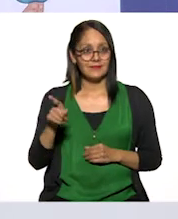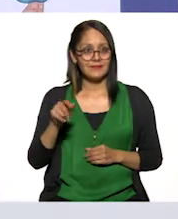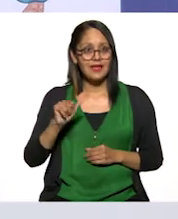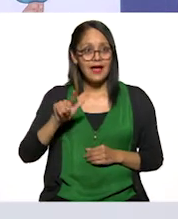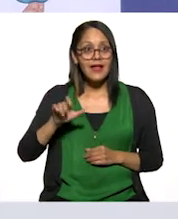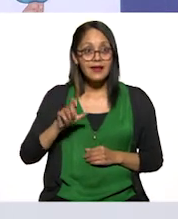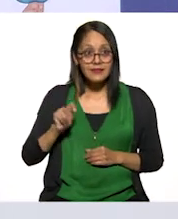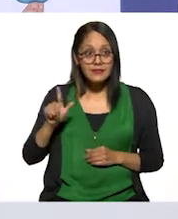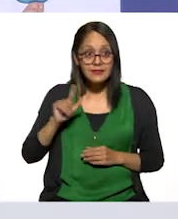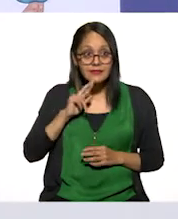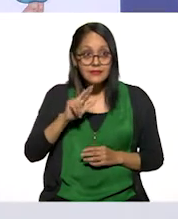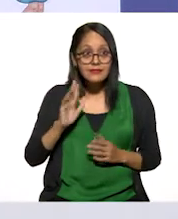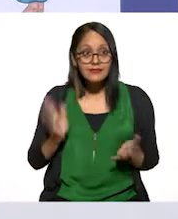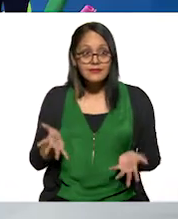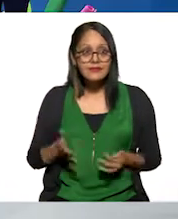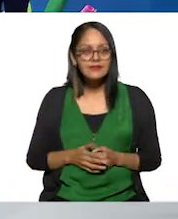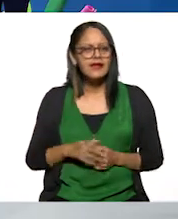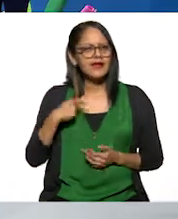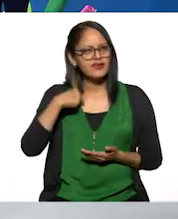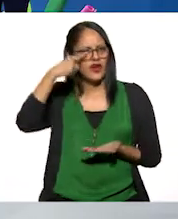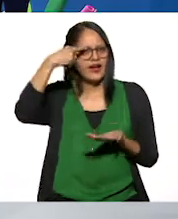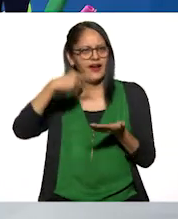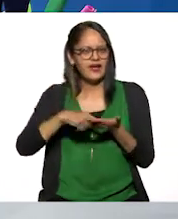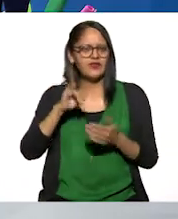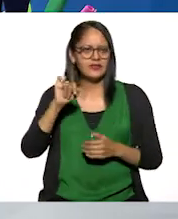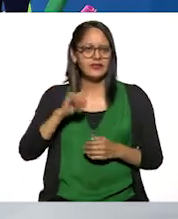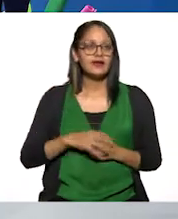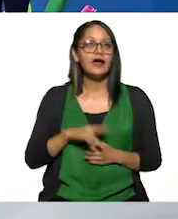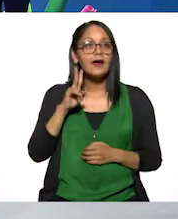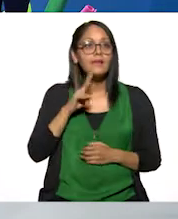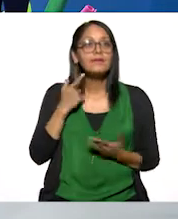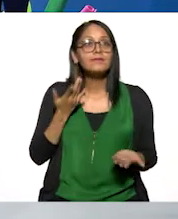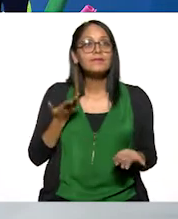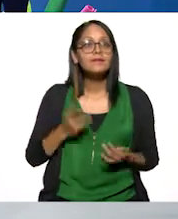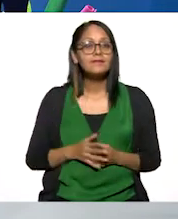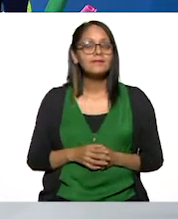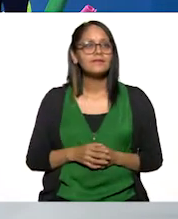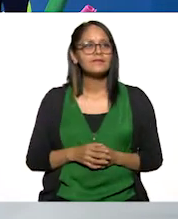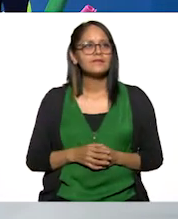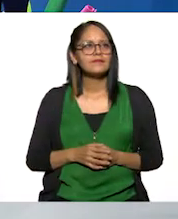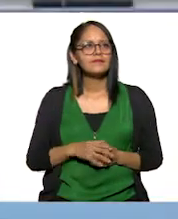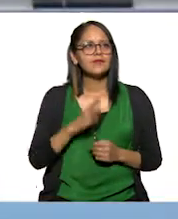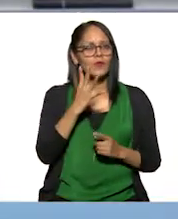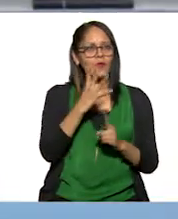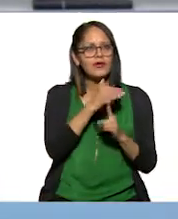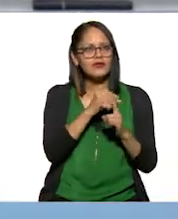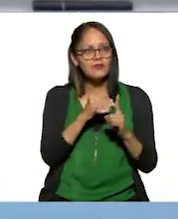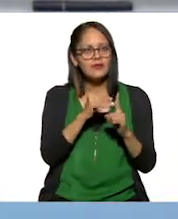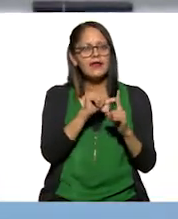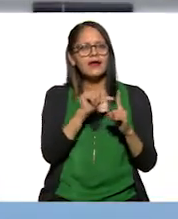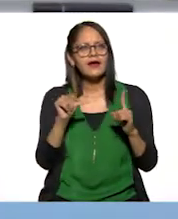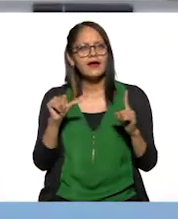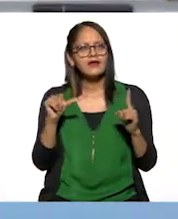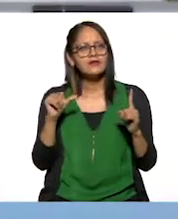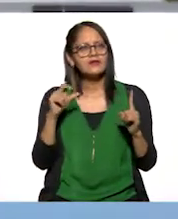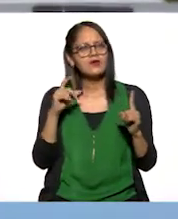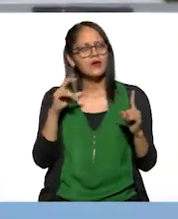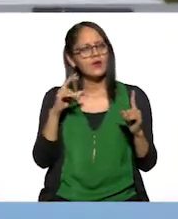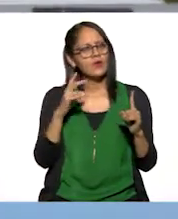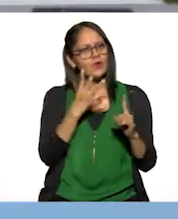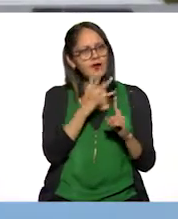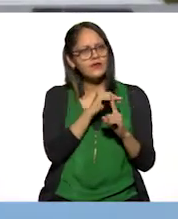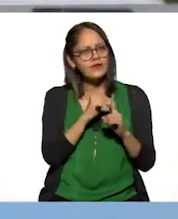¿tú qué tal? ¿Ya tienes la respuesta? Creo que sí. Correcto, sería... Las 4, 5... A ver, de las